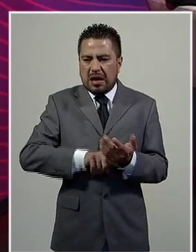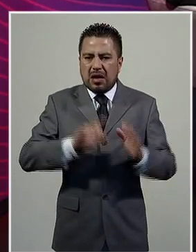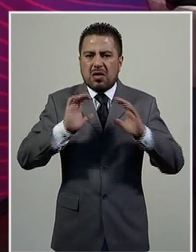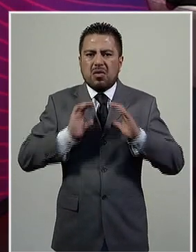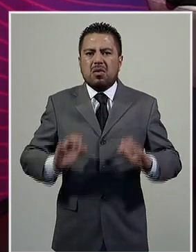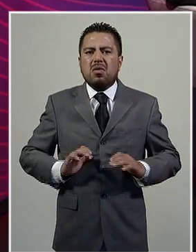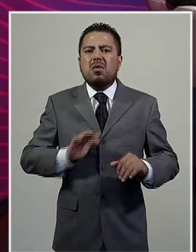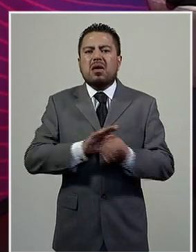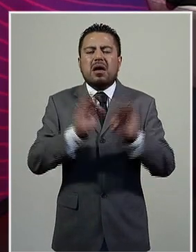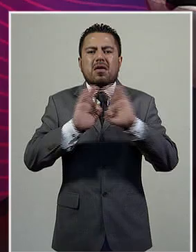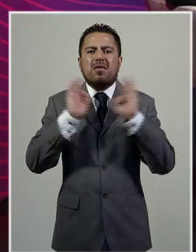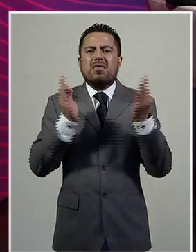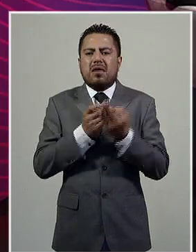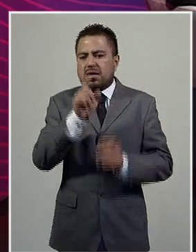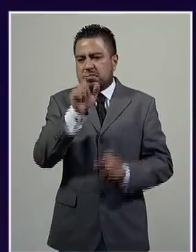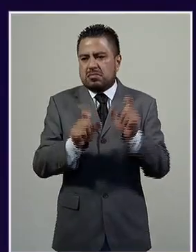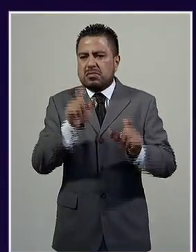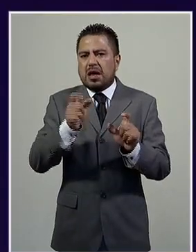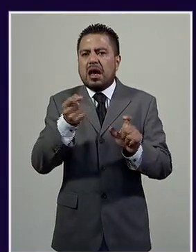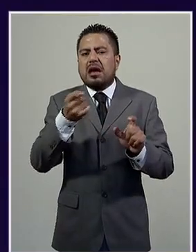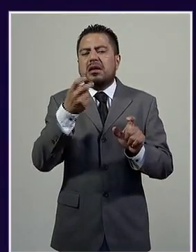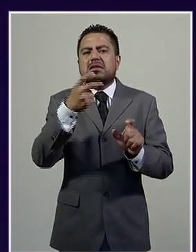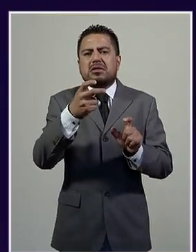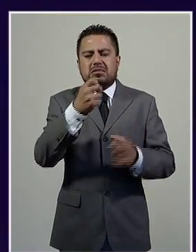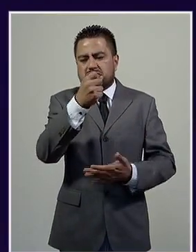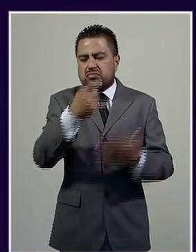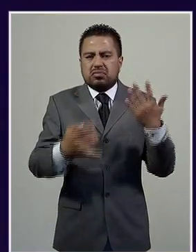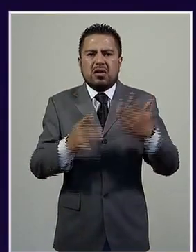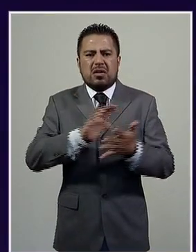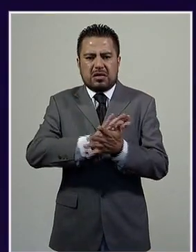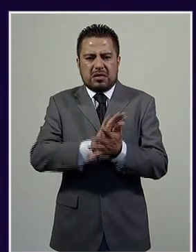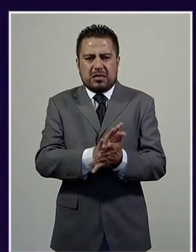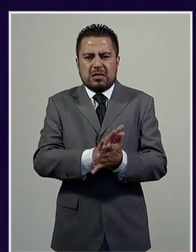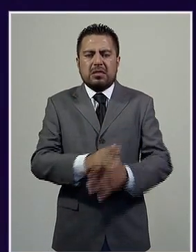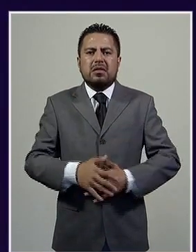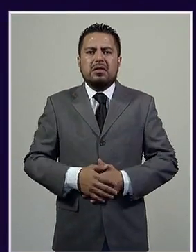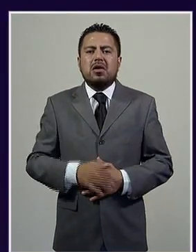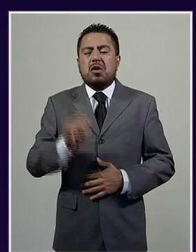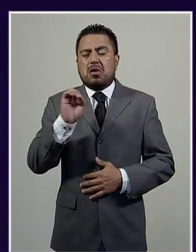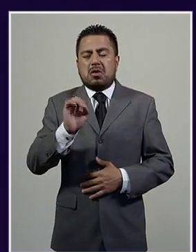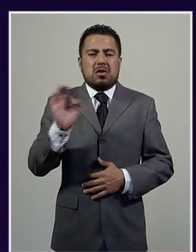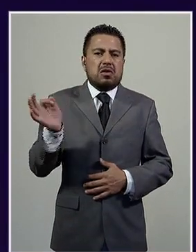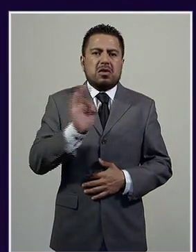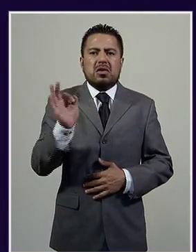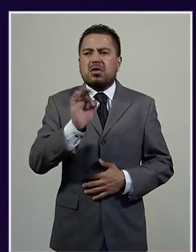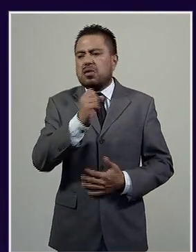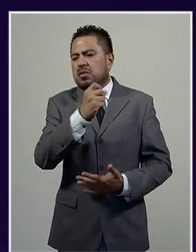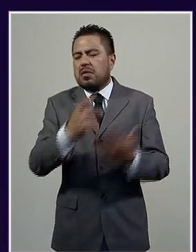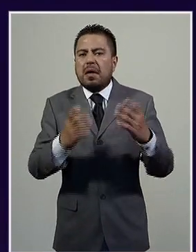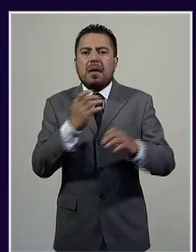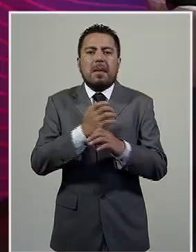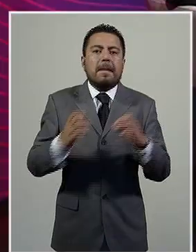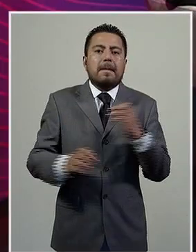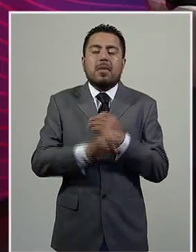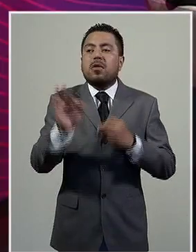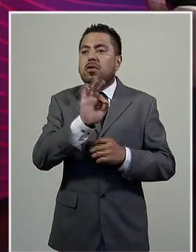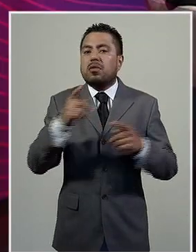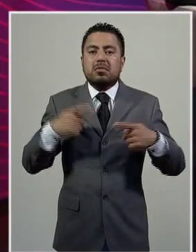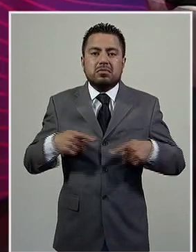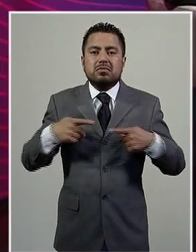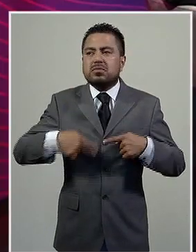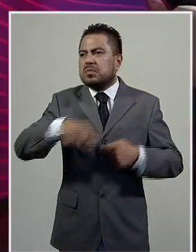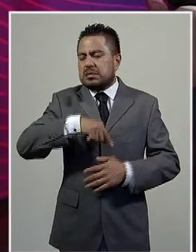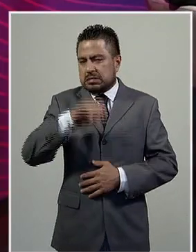la manera en la que tú te identificas, una serie de situaciones de discriminación. O quizá también una serie de situaciones en donde las personas